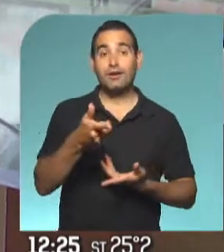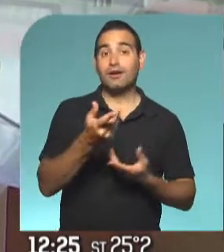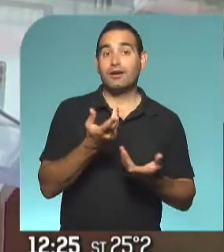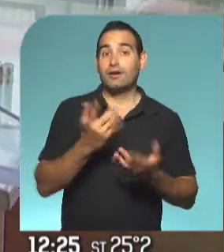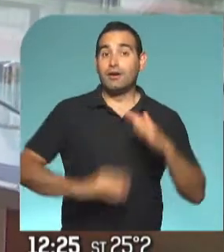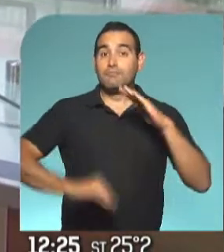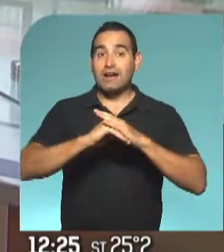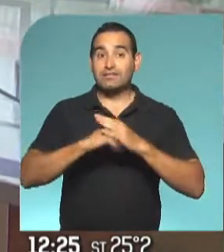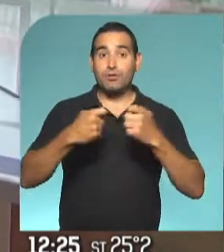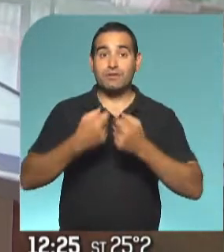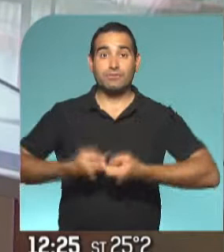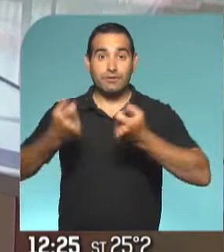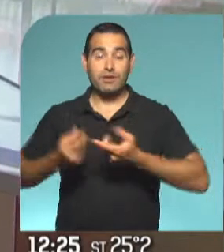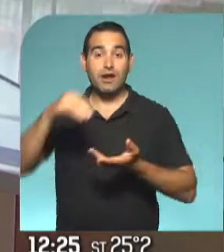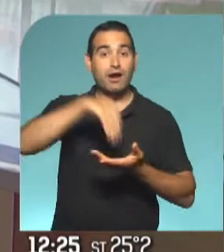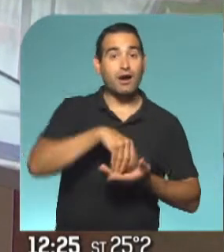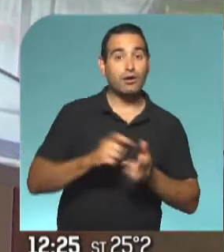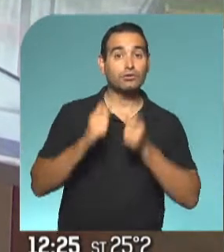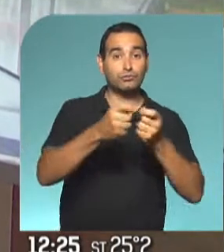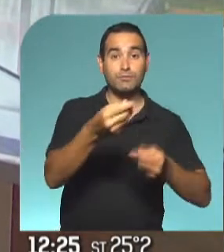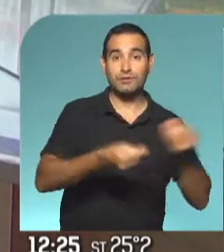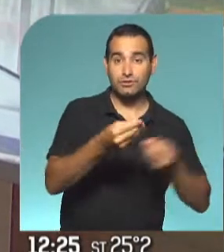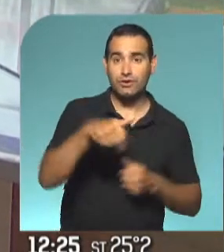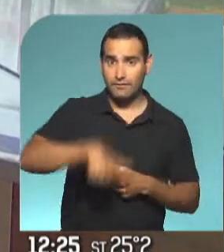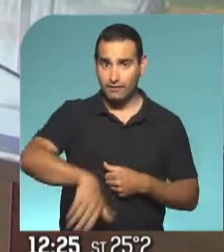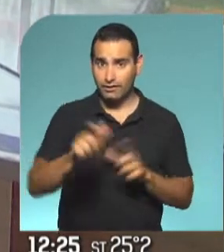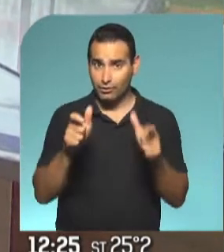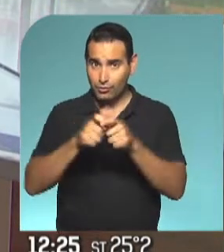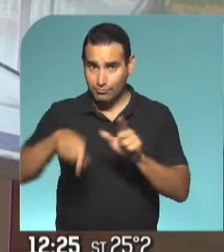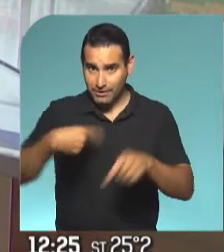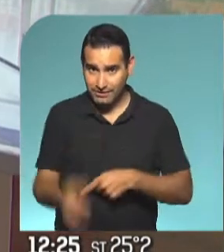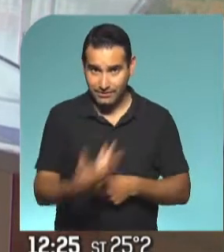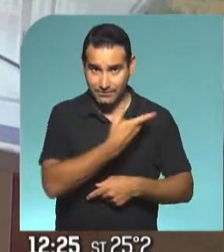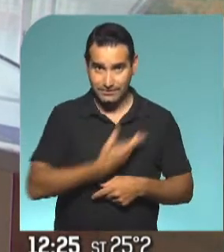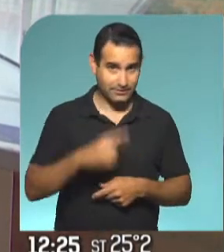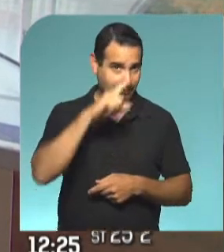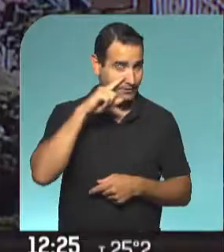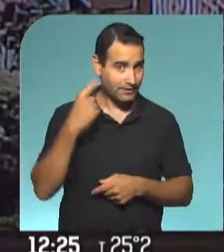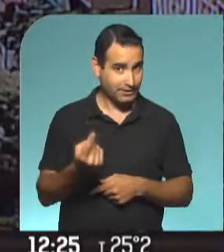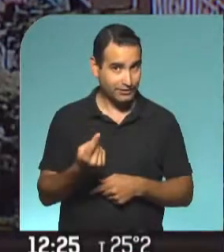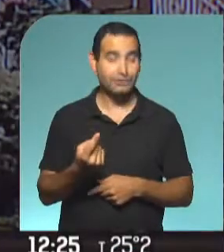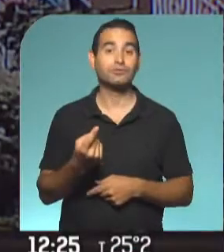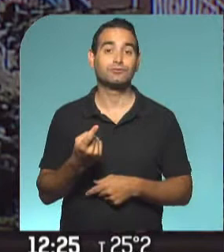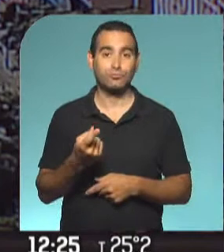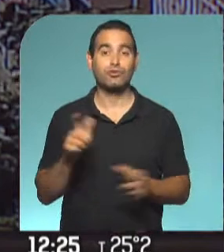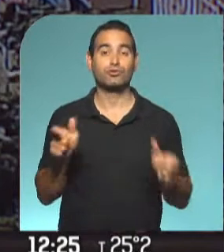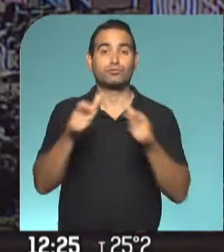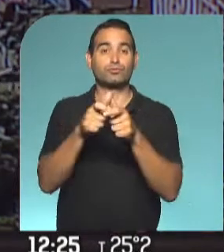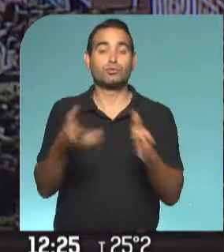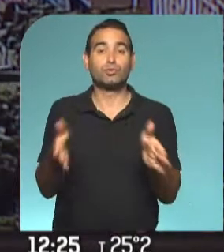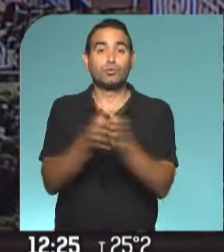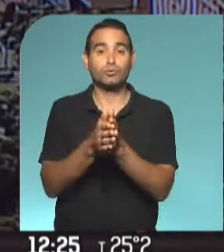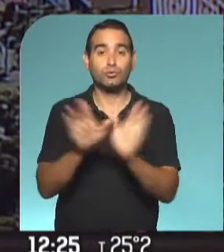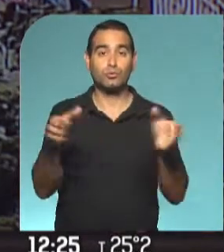retenciones y ahora los fideicomisos y una reunión que se va a desarrollar mañana el presidente alberto fernández va a mantener un encuentro con